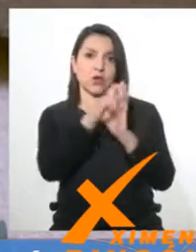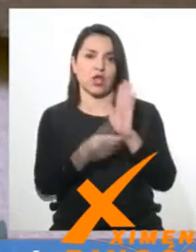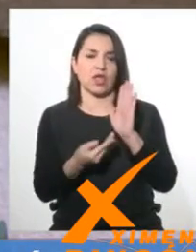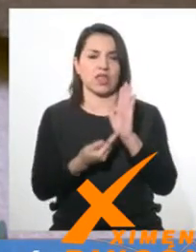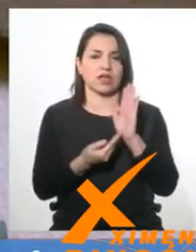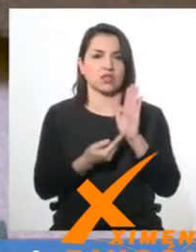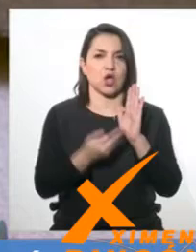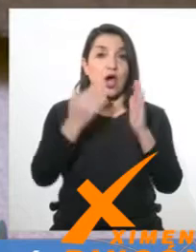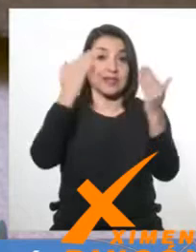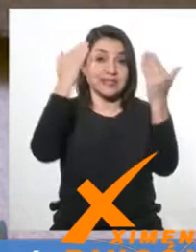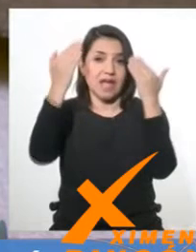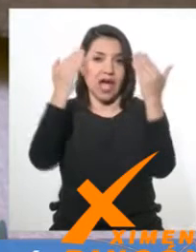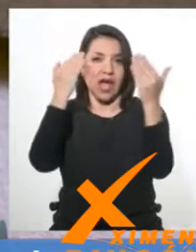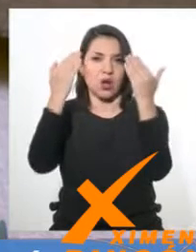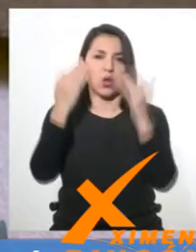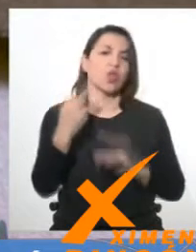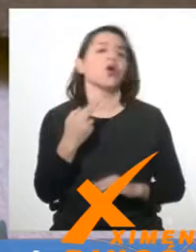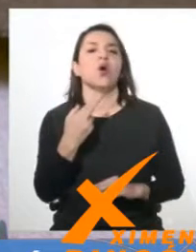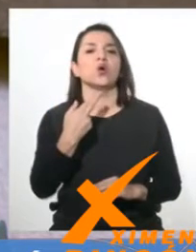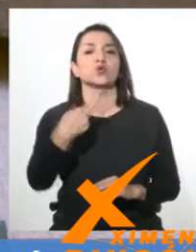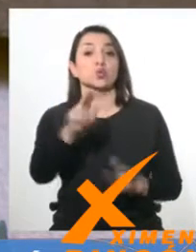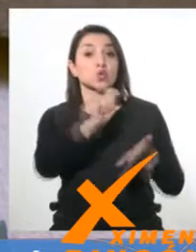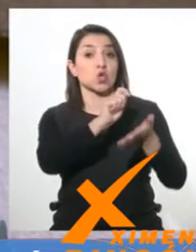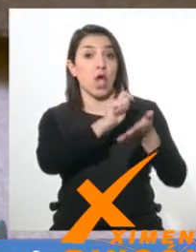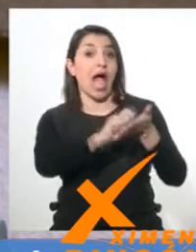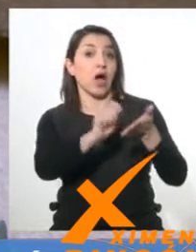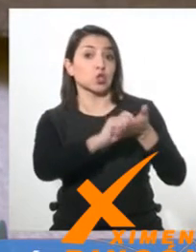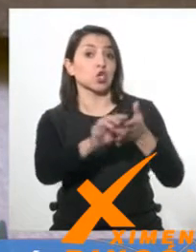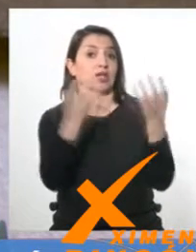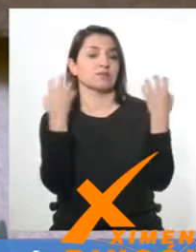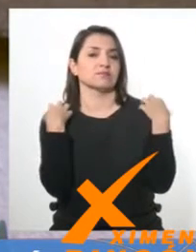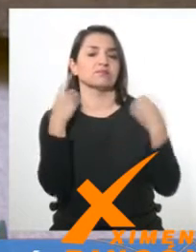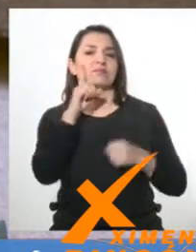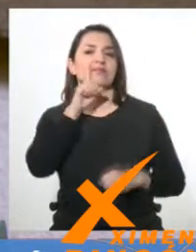a sus autores,